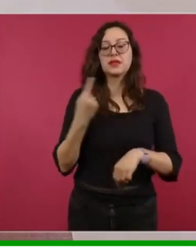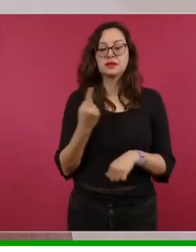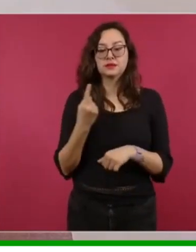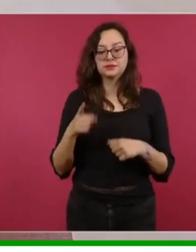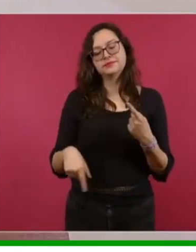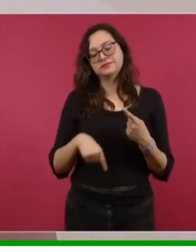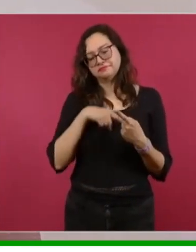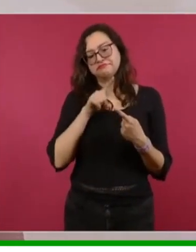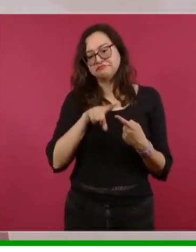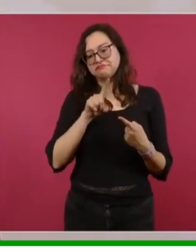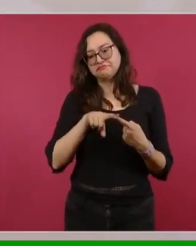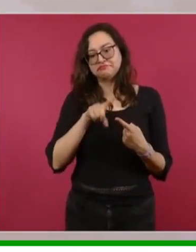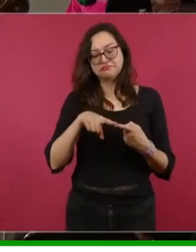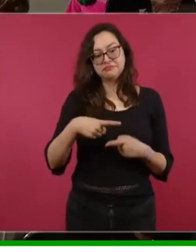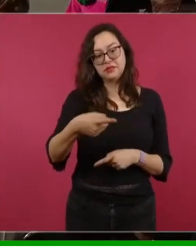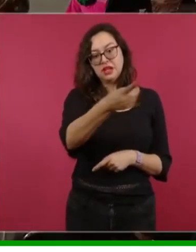muy enojados.